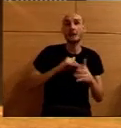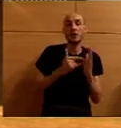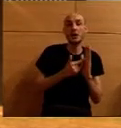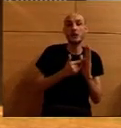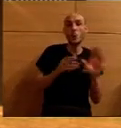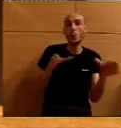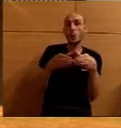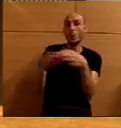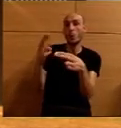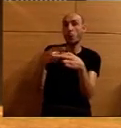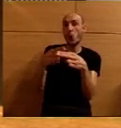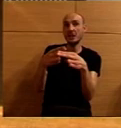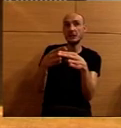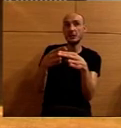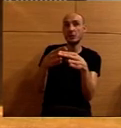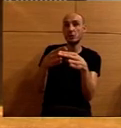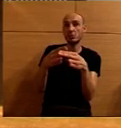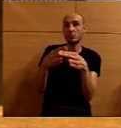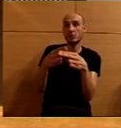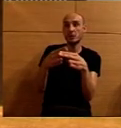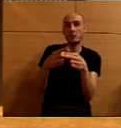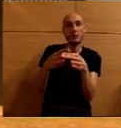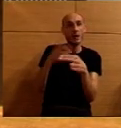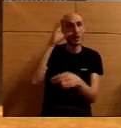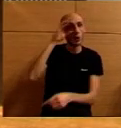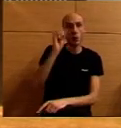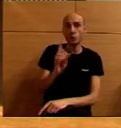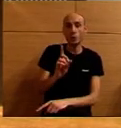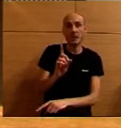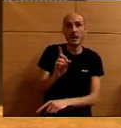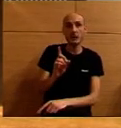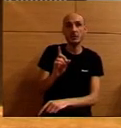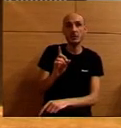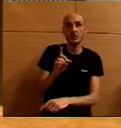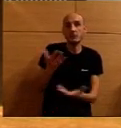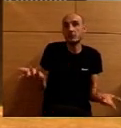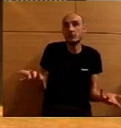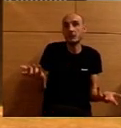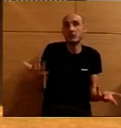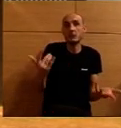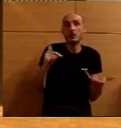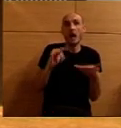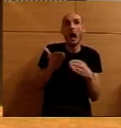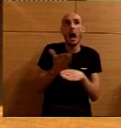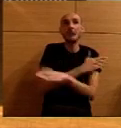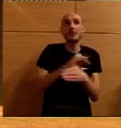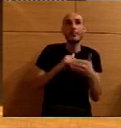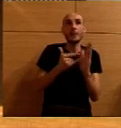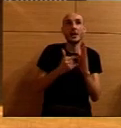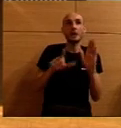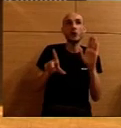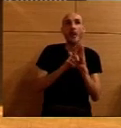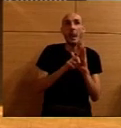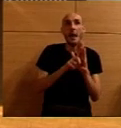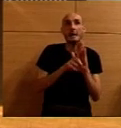políticos que están representados con la votación popular, como bien has dicho, en el Congreso de los Diputados, como usted comprenderá, pues no